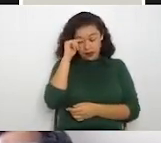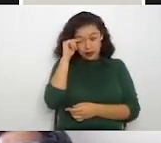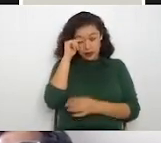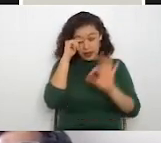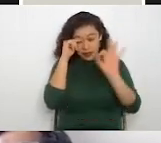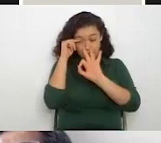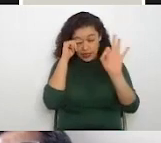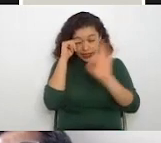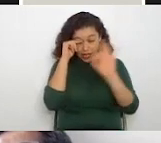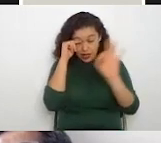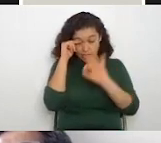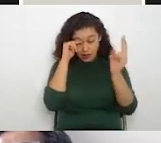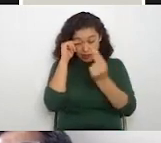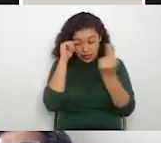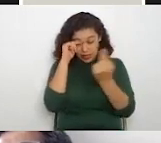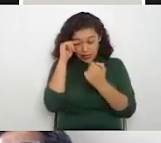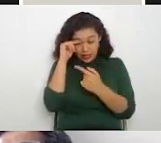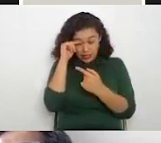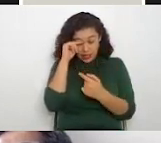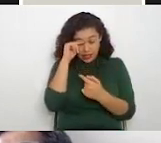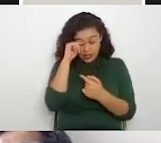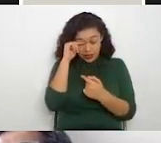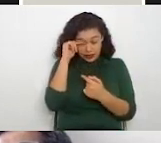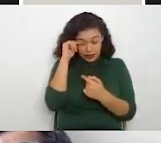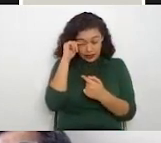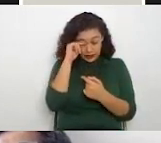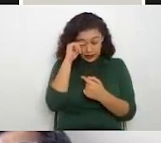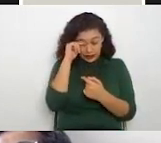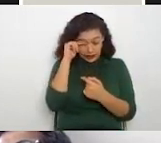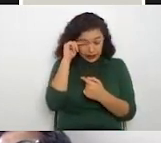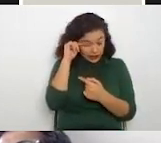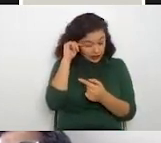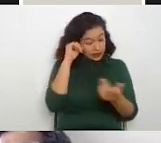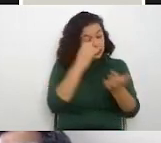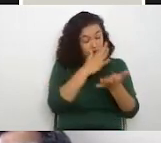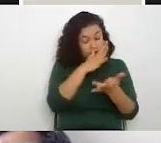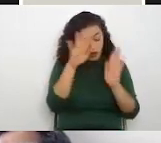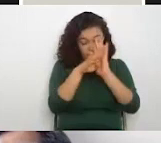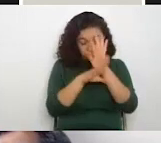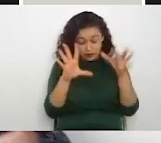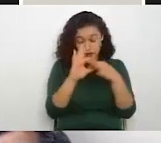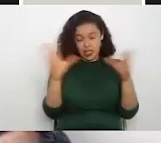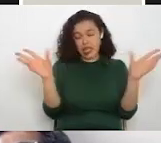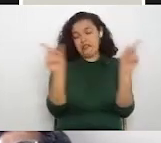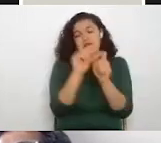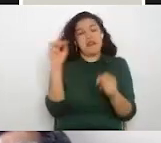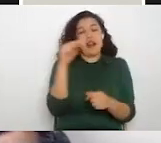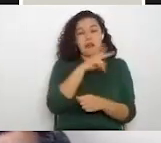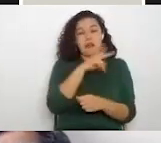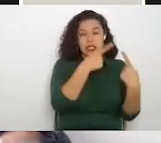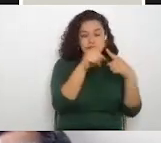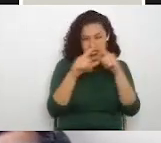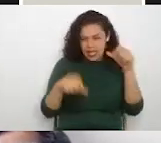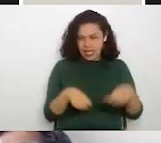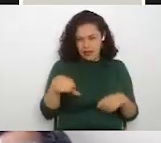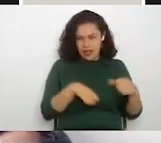no, pues con ese solo procedimiento, porque como usted lo vio, en pocas palabras nos pudo resumir las diferentes